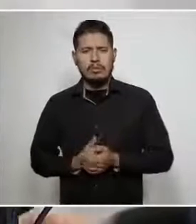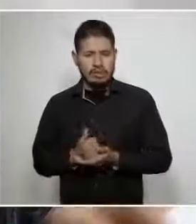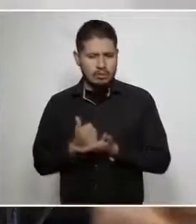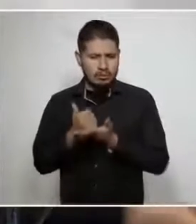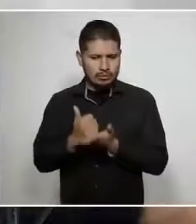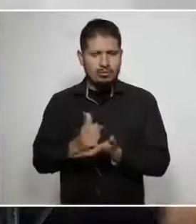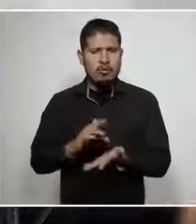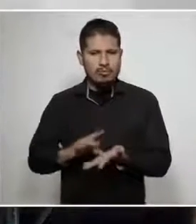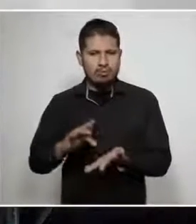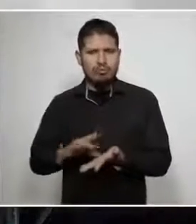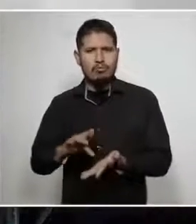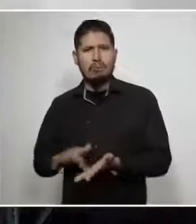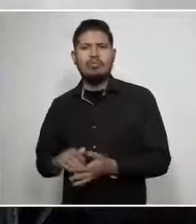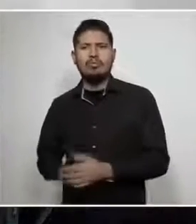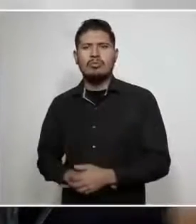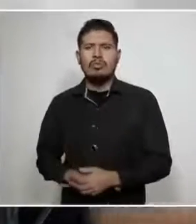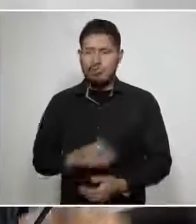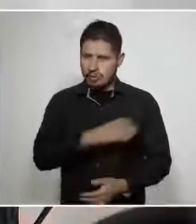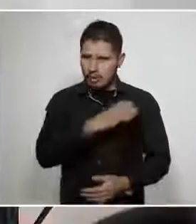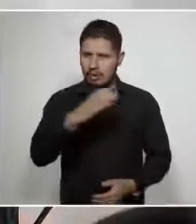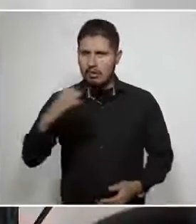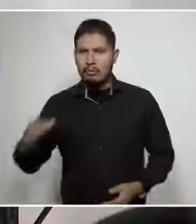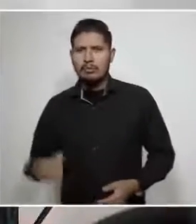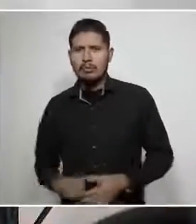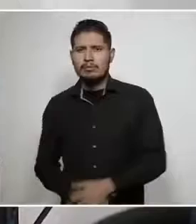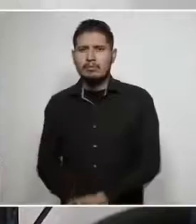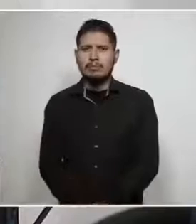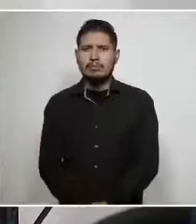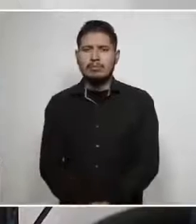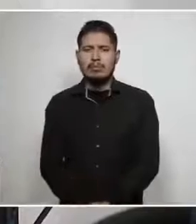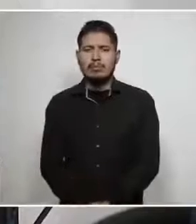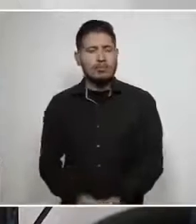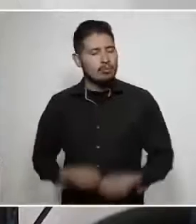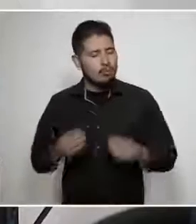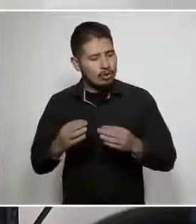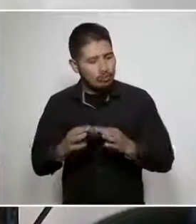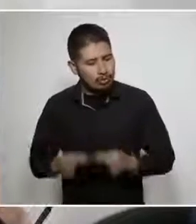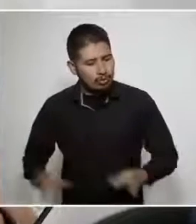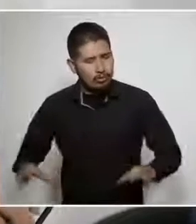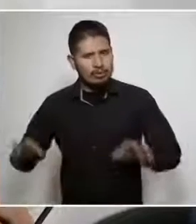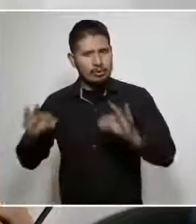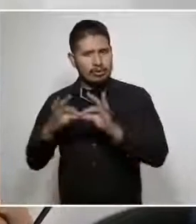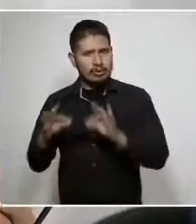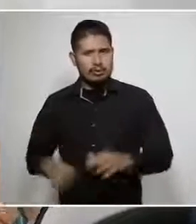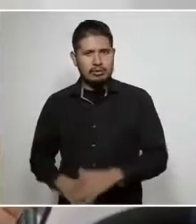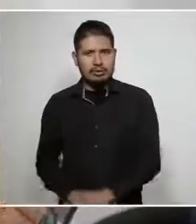apoyando el campo, que es muy importante